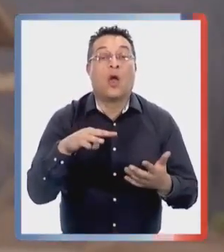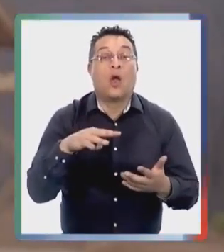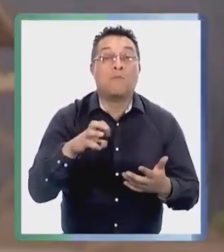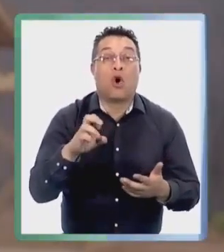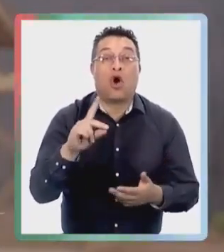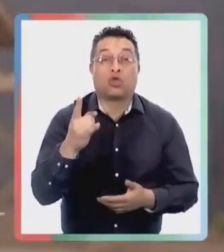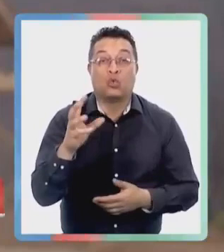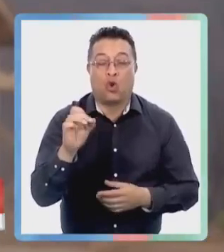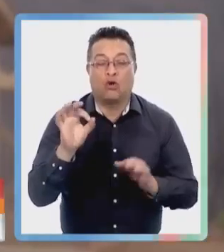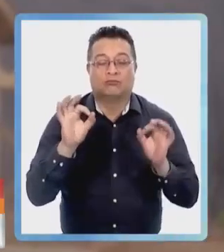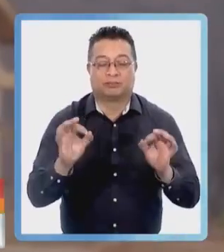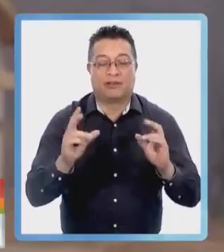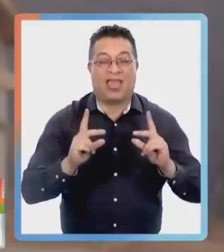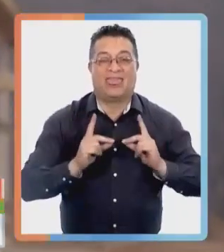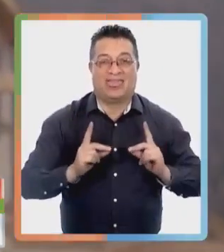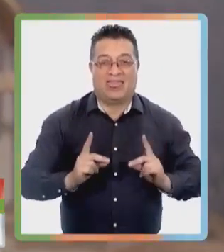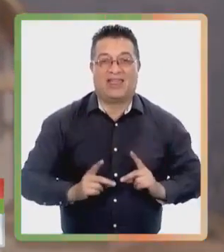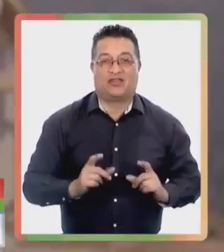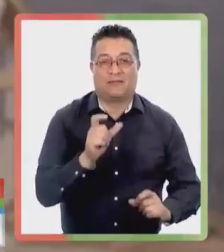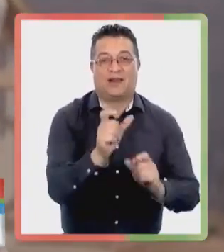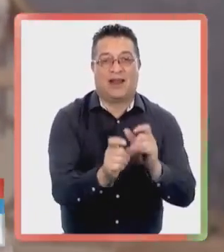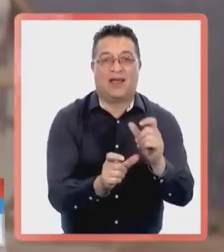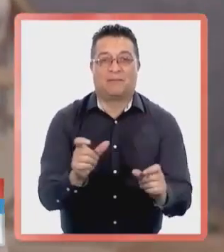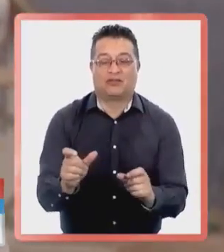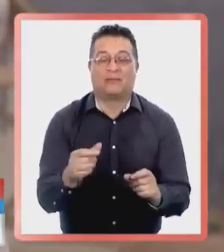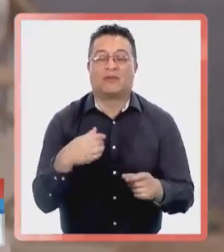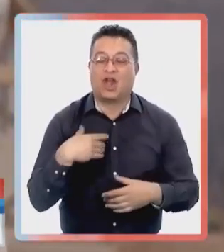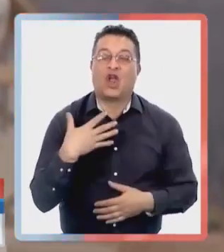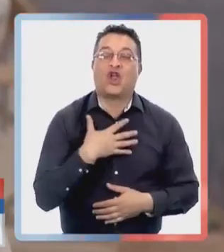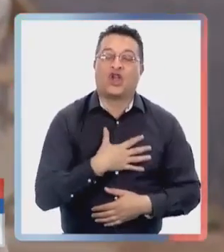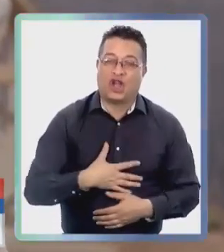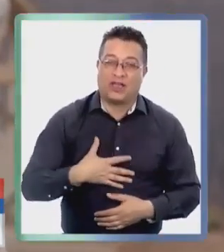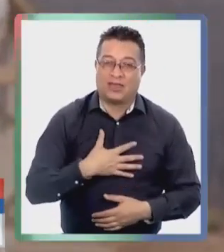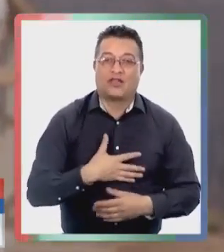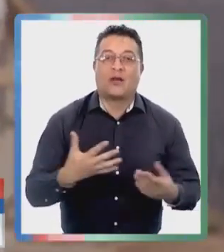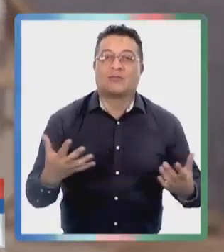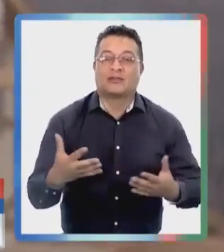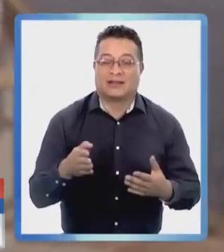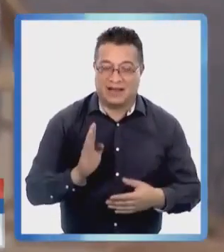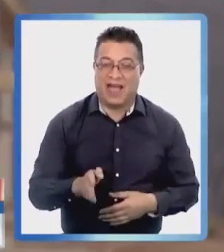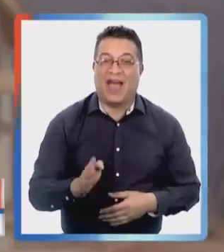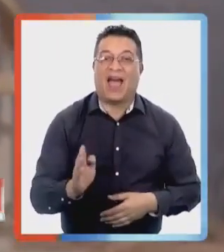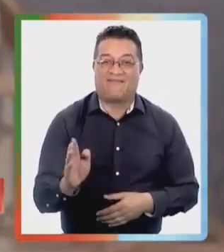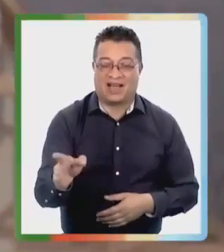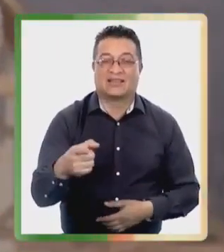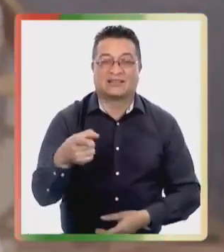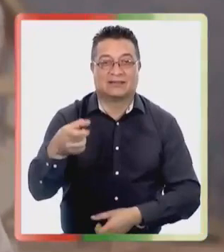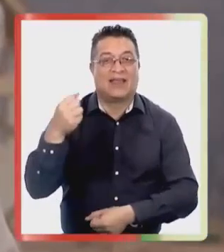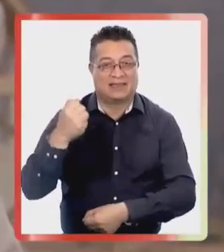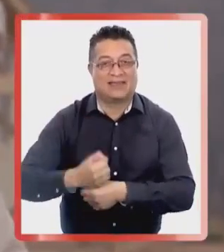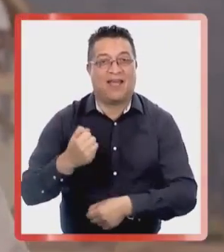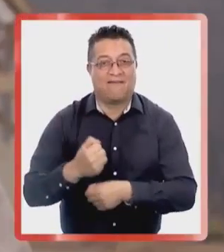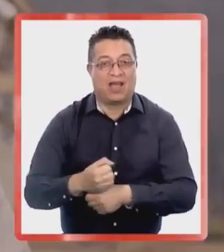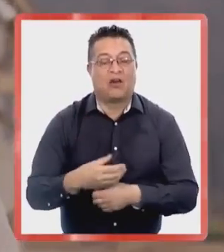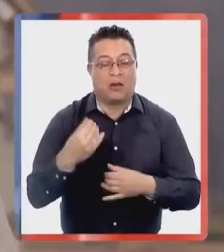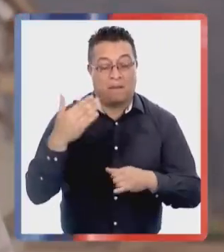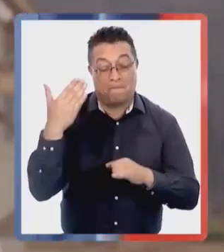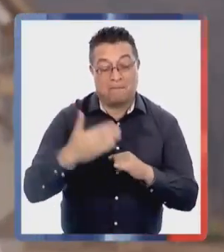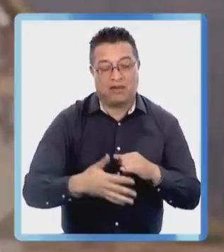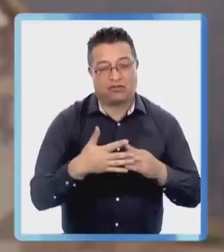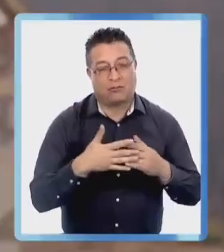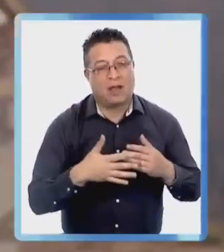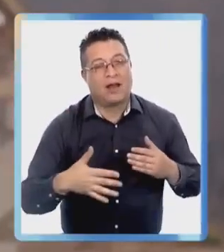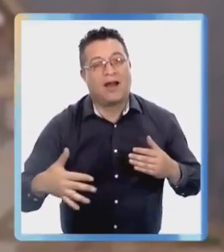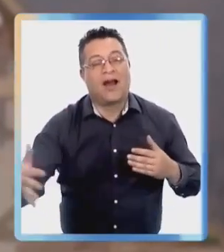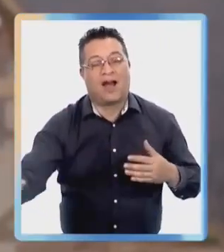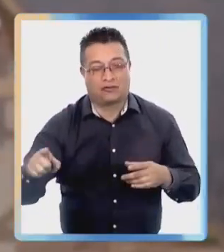entregando es digno para la gente y también contentos porque esto avanza, tenemos un trabajo bien a largo